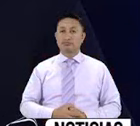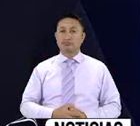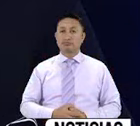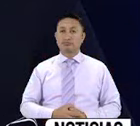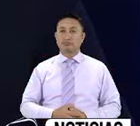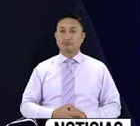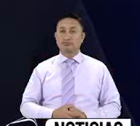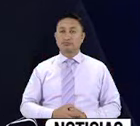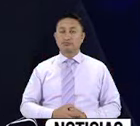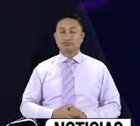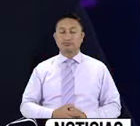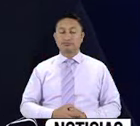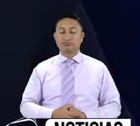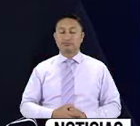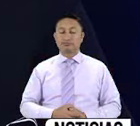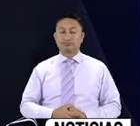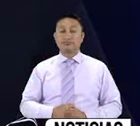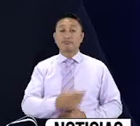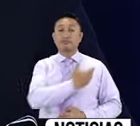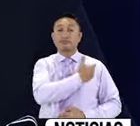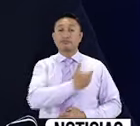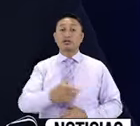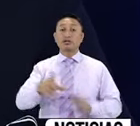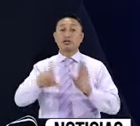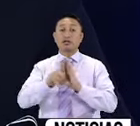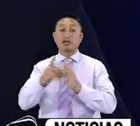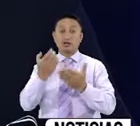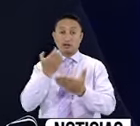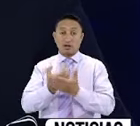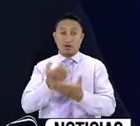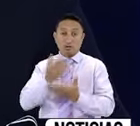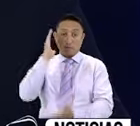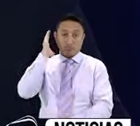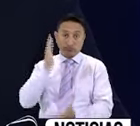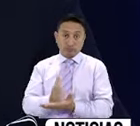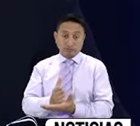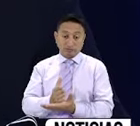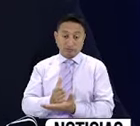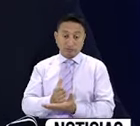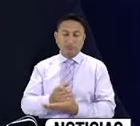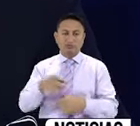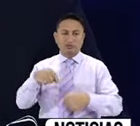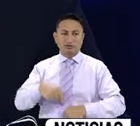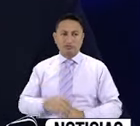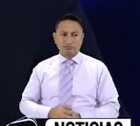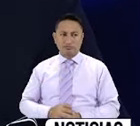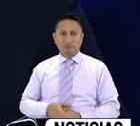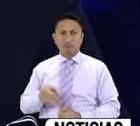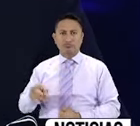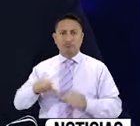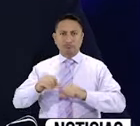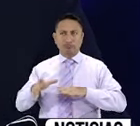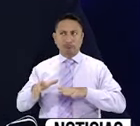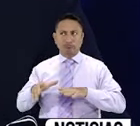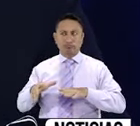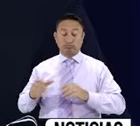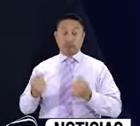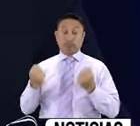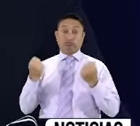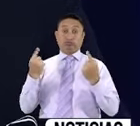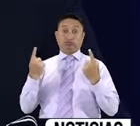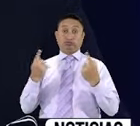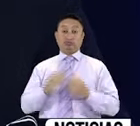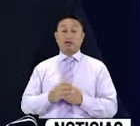El veto presidencial a la ley para enfrentar el conflicto armado generó un remezón en Asamblea Nacional, que el próximo